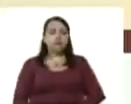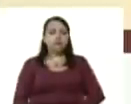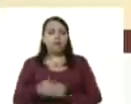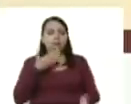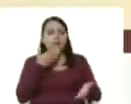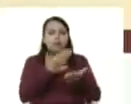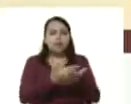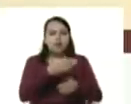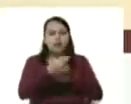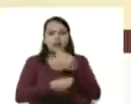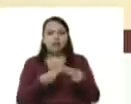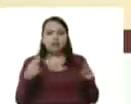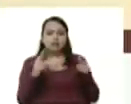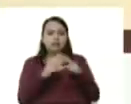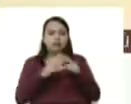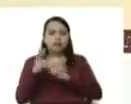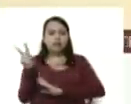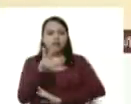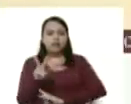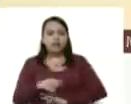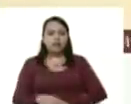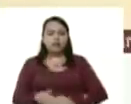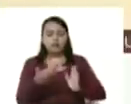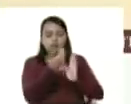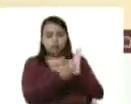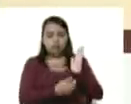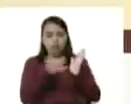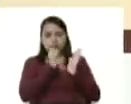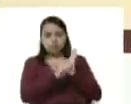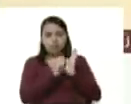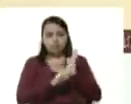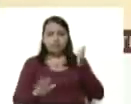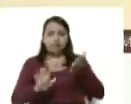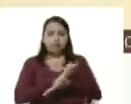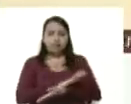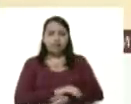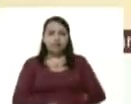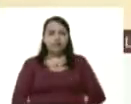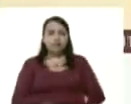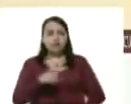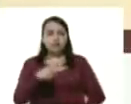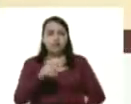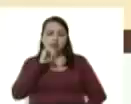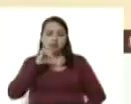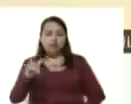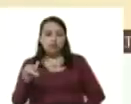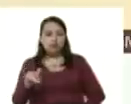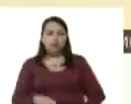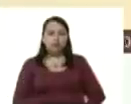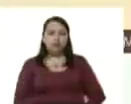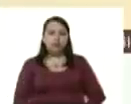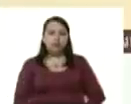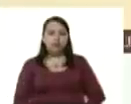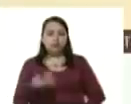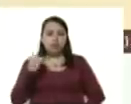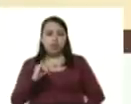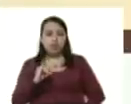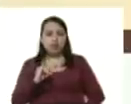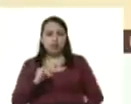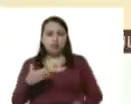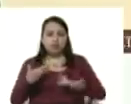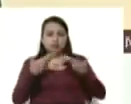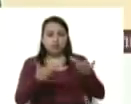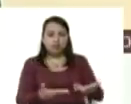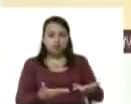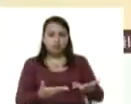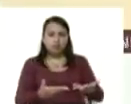hacer conocer al país de un memorándum sobre esta demanda unilateral impuesta por Guyana